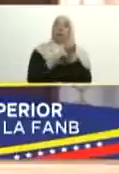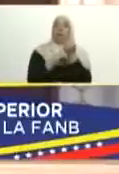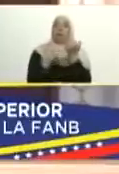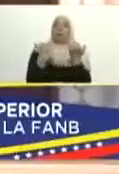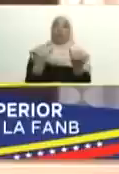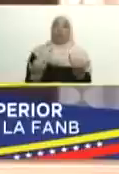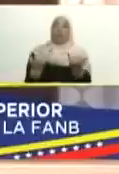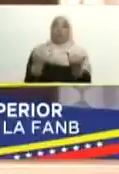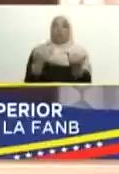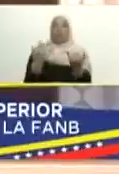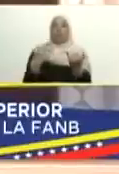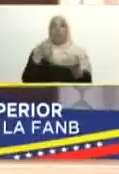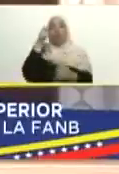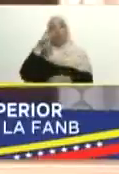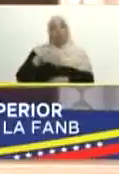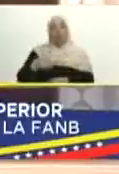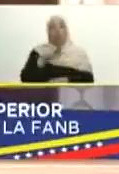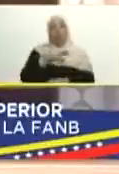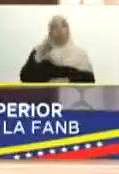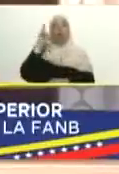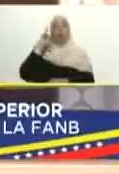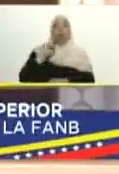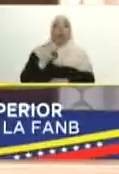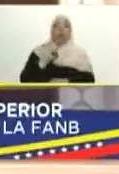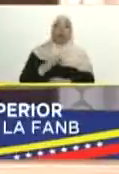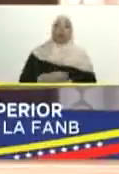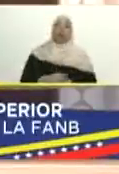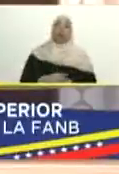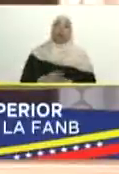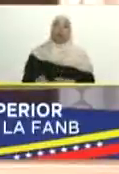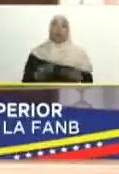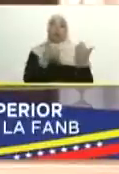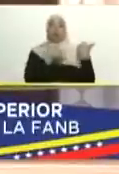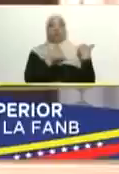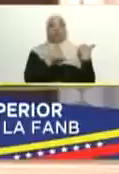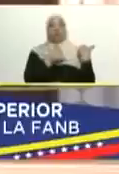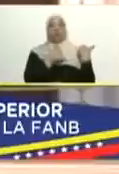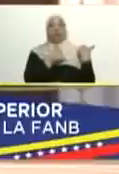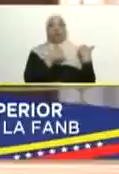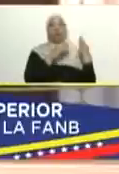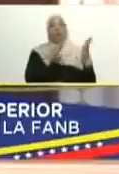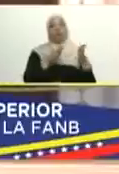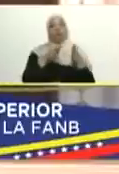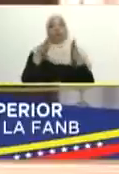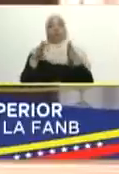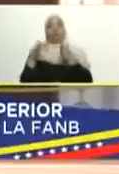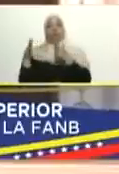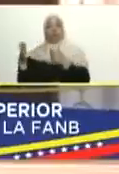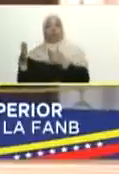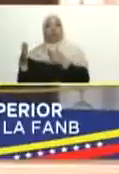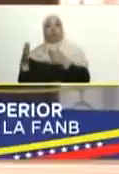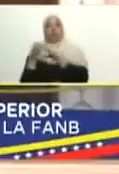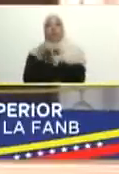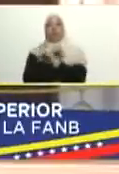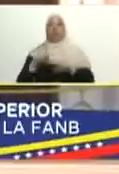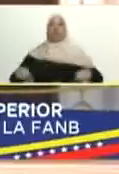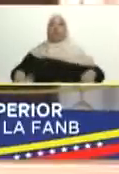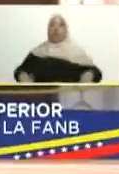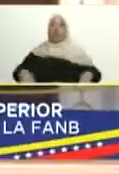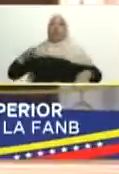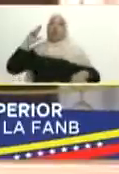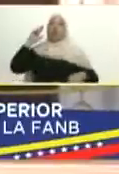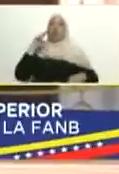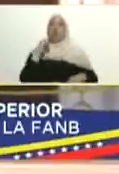Fuerza Armada Nacional Bolivariana en sus despliegues operativos. Porque la Fuerza Armada Nacional